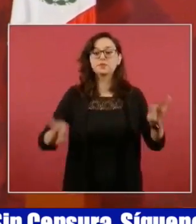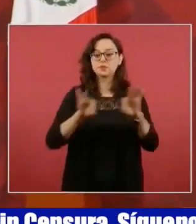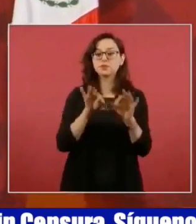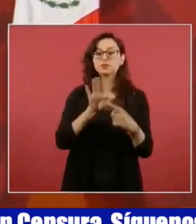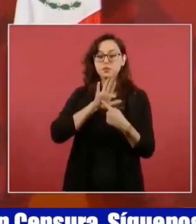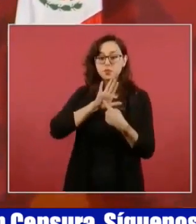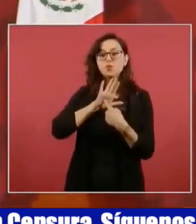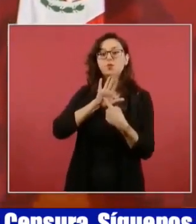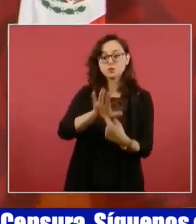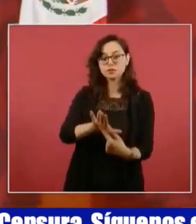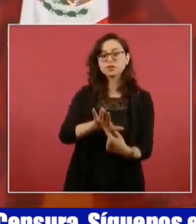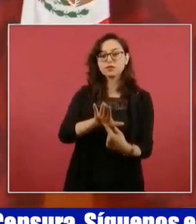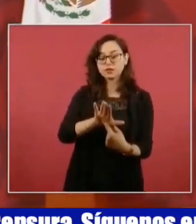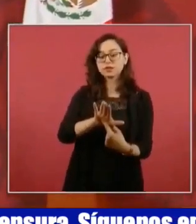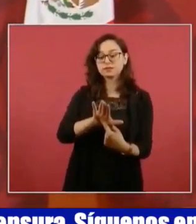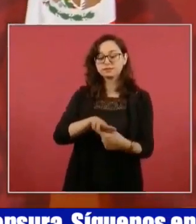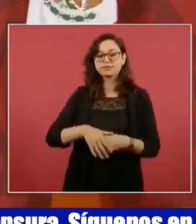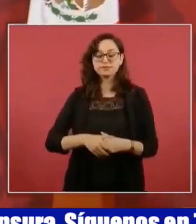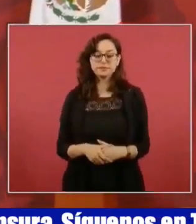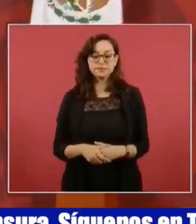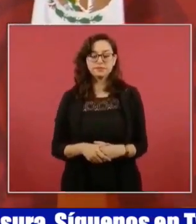calumnian